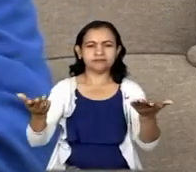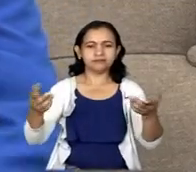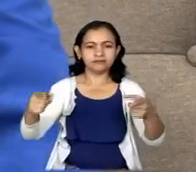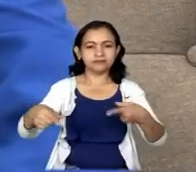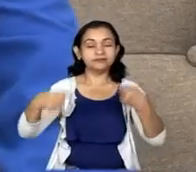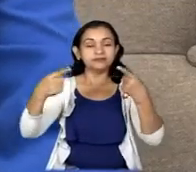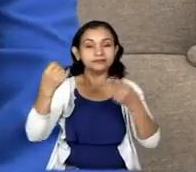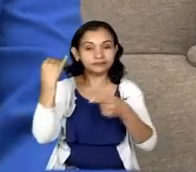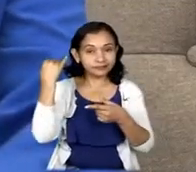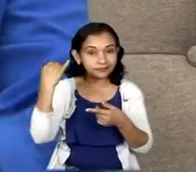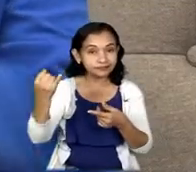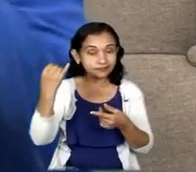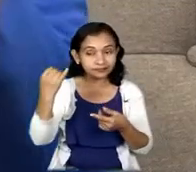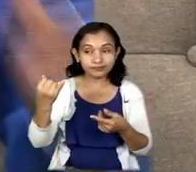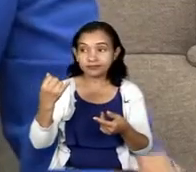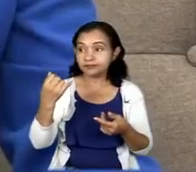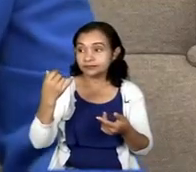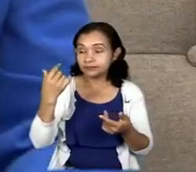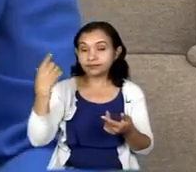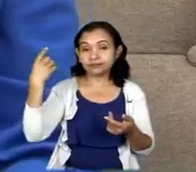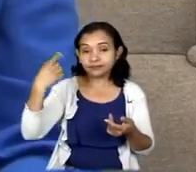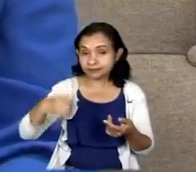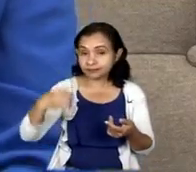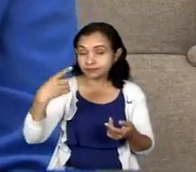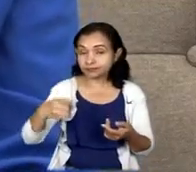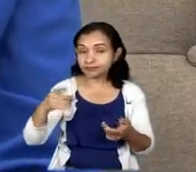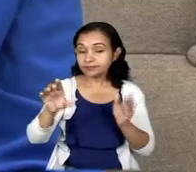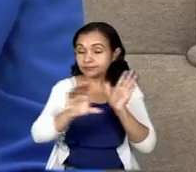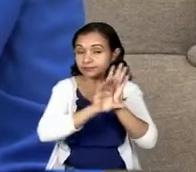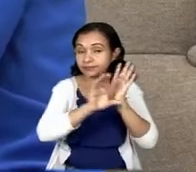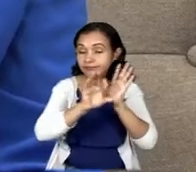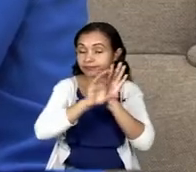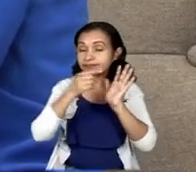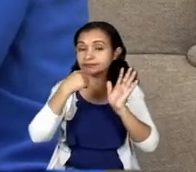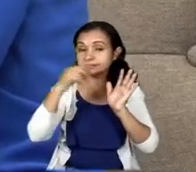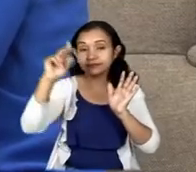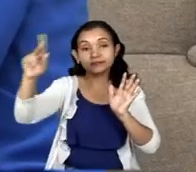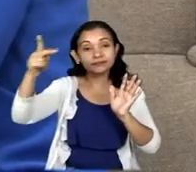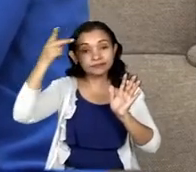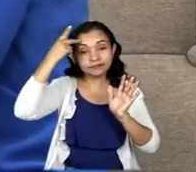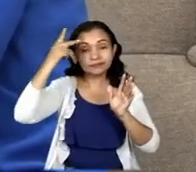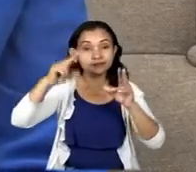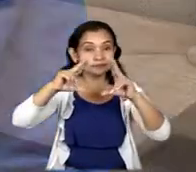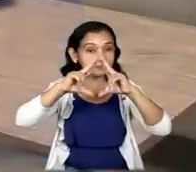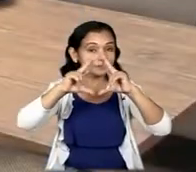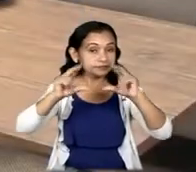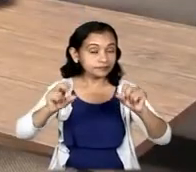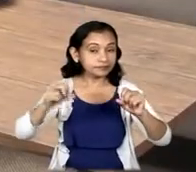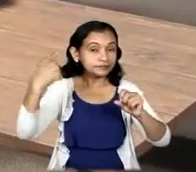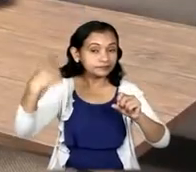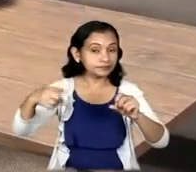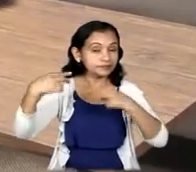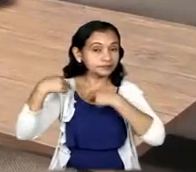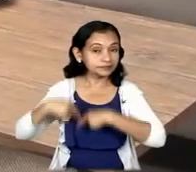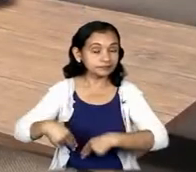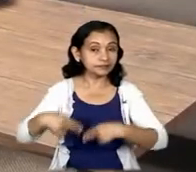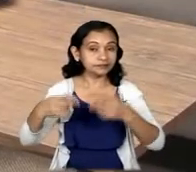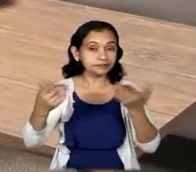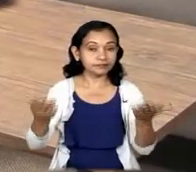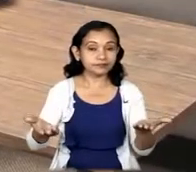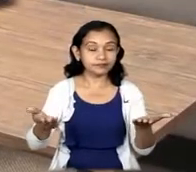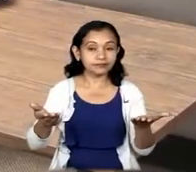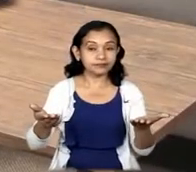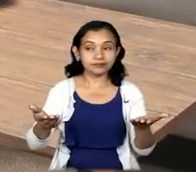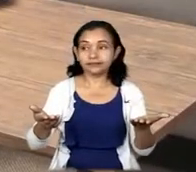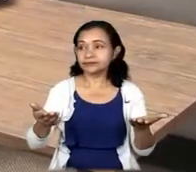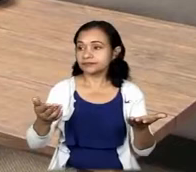Ahí sí estamos violentando totalmente la constitución política de Nicaragua. Y además los derechos humanos. Y los derechos humanos, que